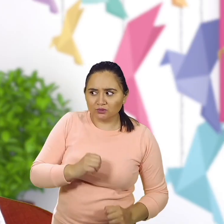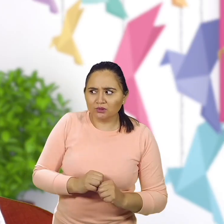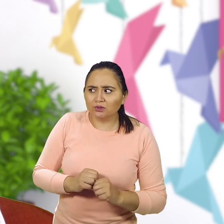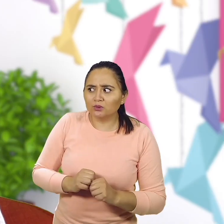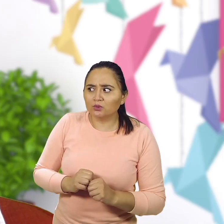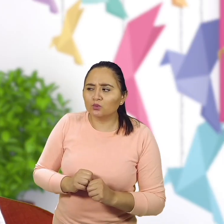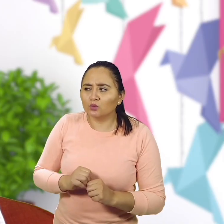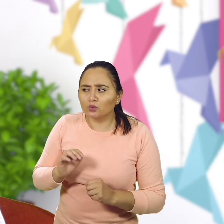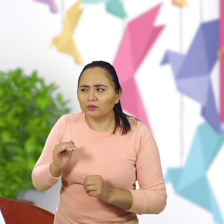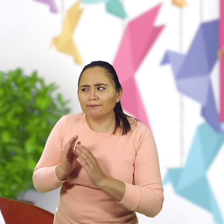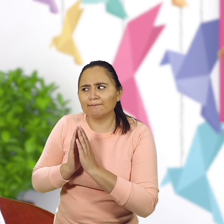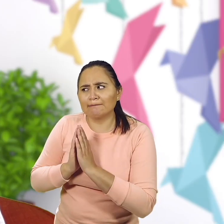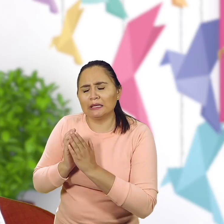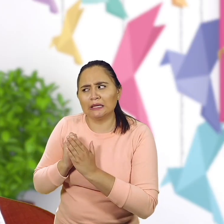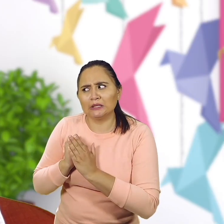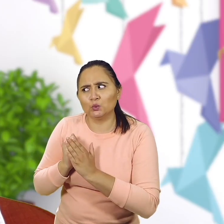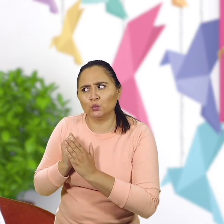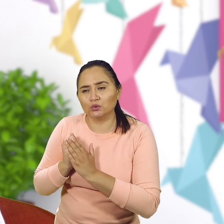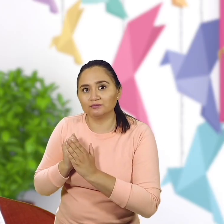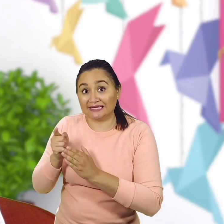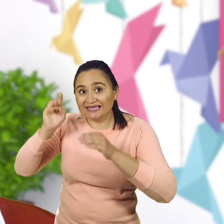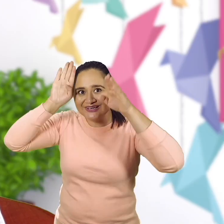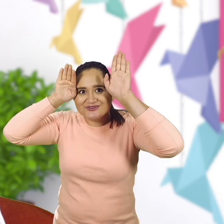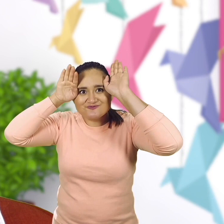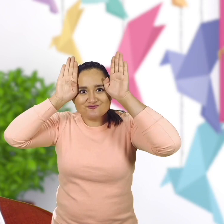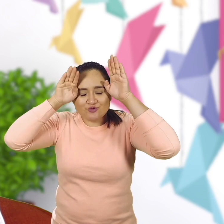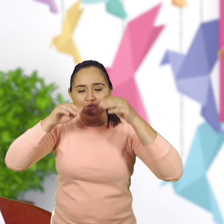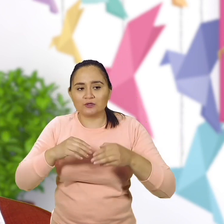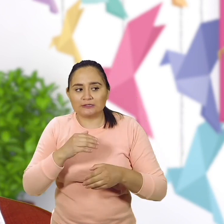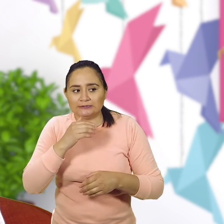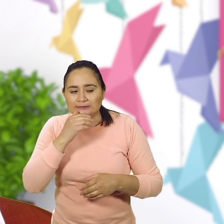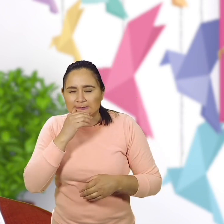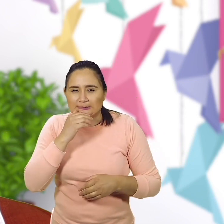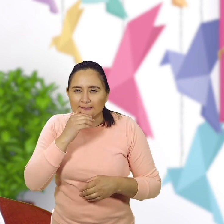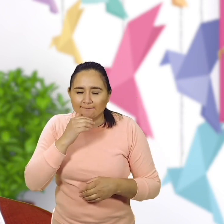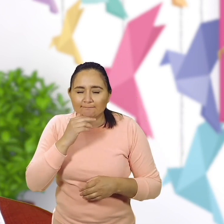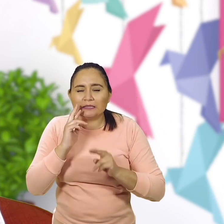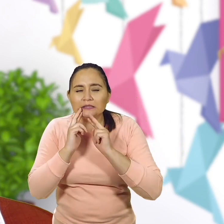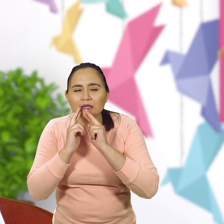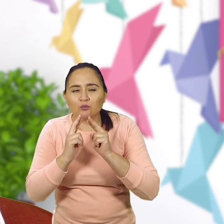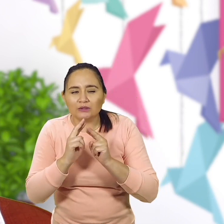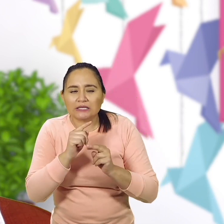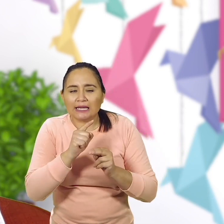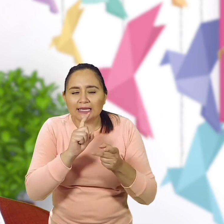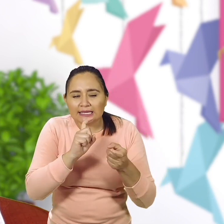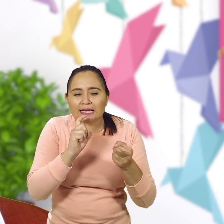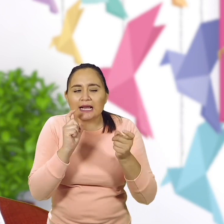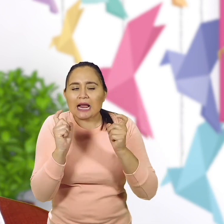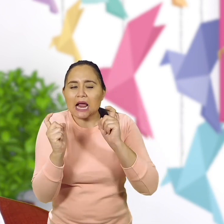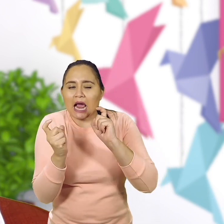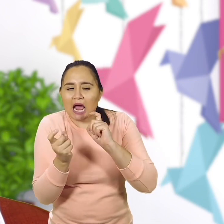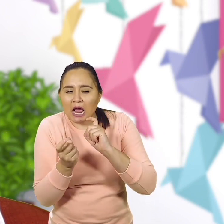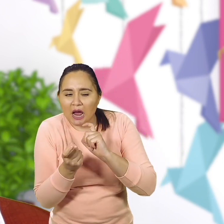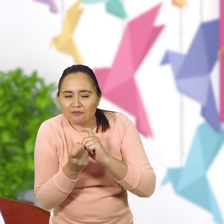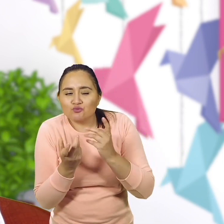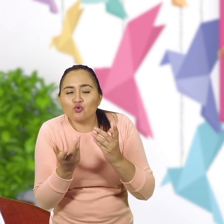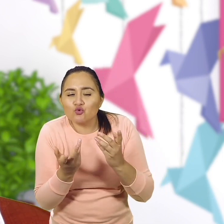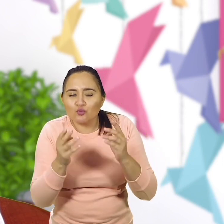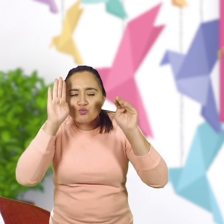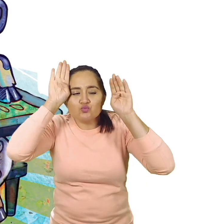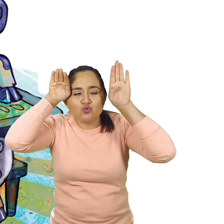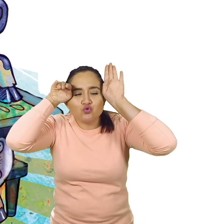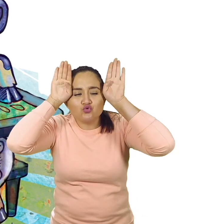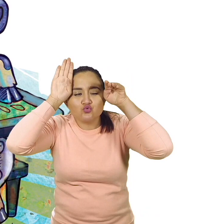Miguel miró al burro suplicante. Entonces Bruno, con mucho cuidado de que la maestra no se diera cuenta, susurró